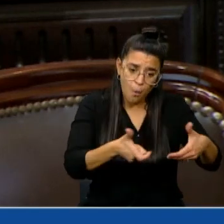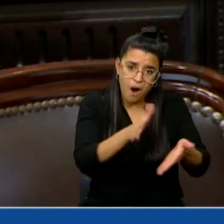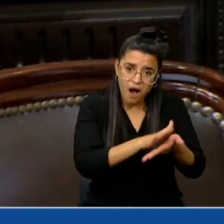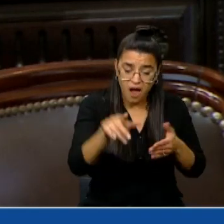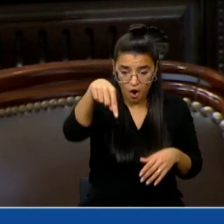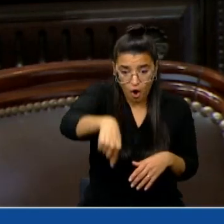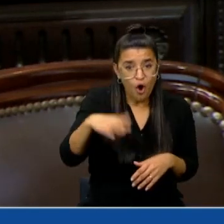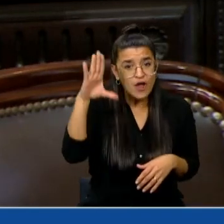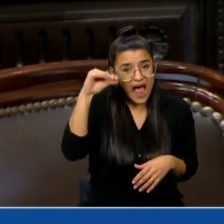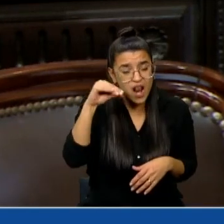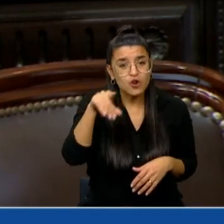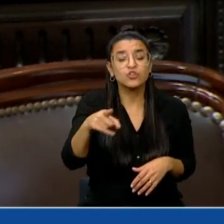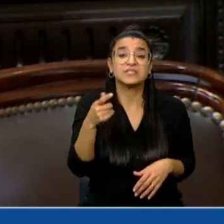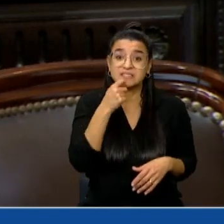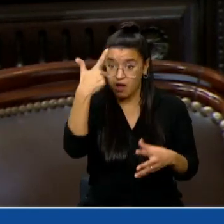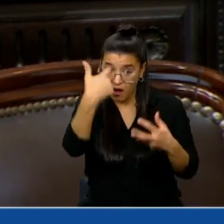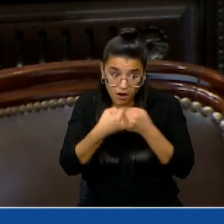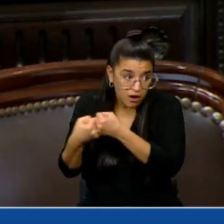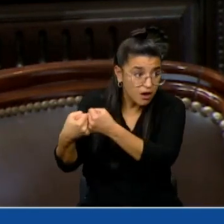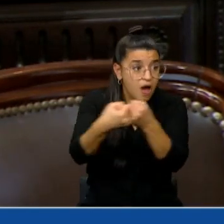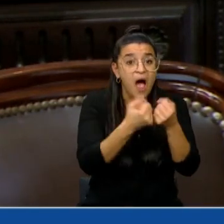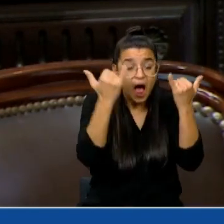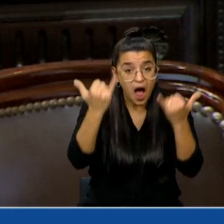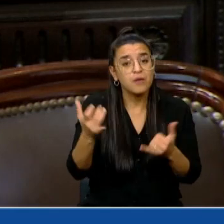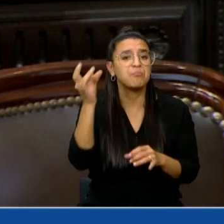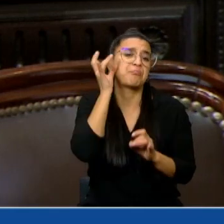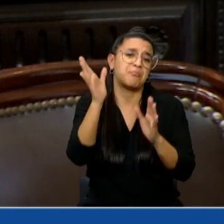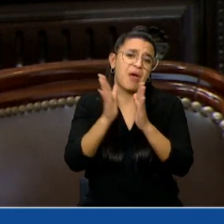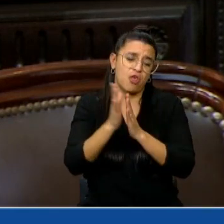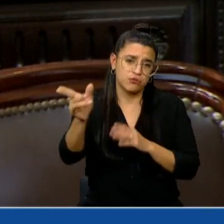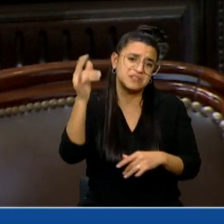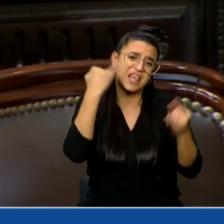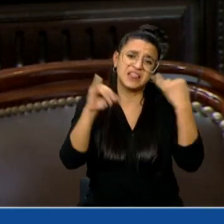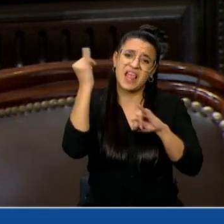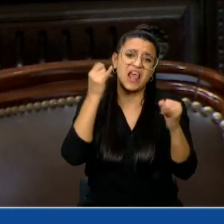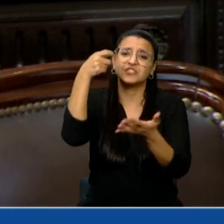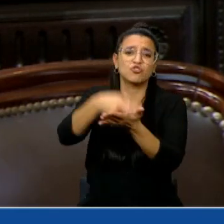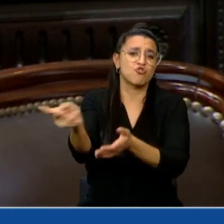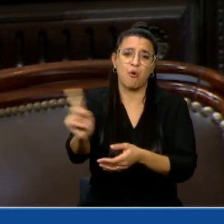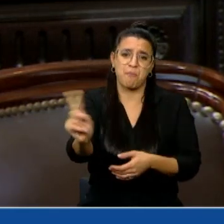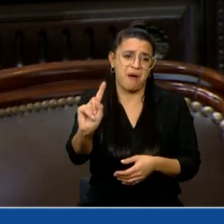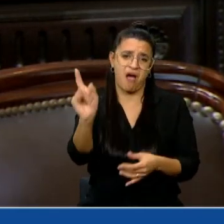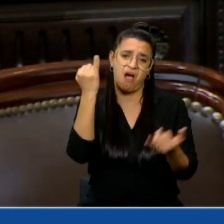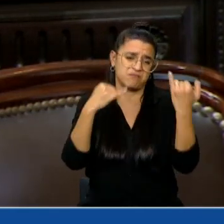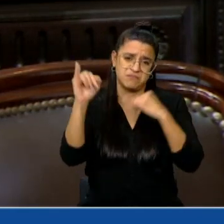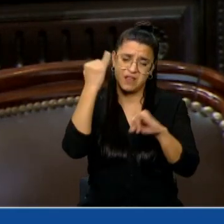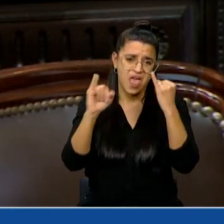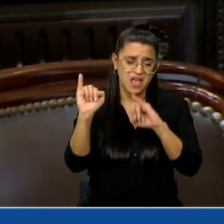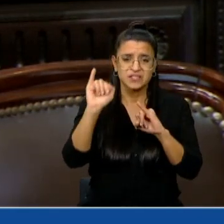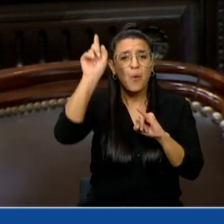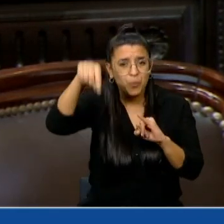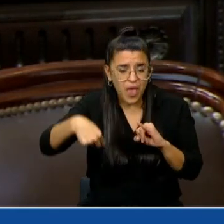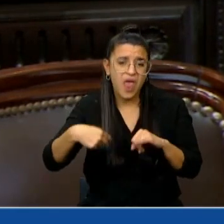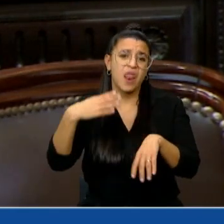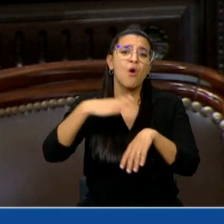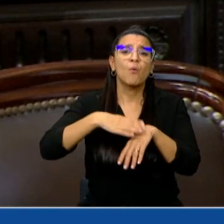esta noche, si hay consenso, es condonar los intereses y recargos que han surgido